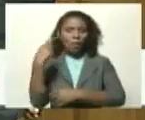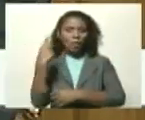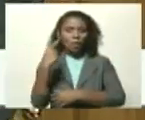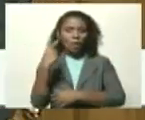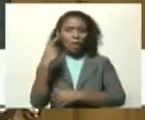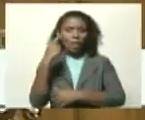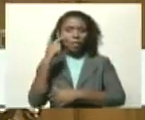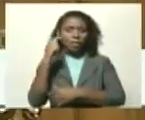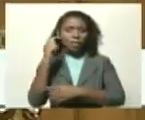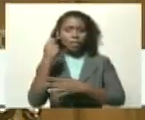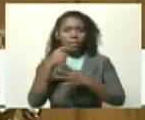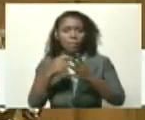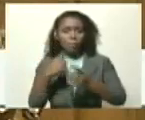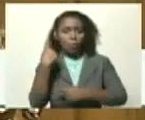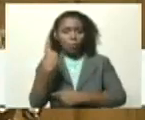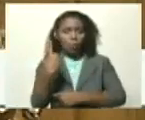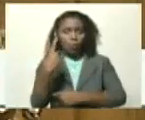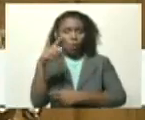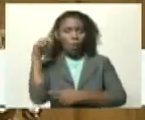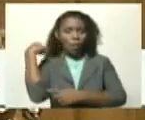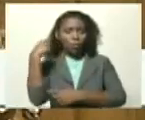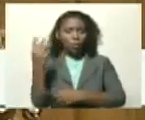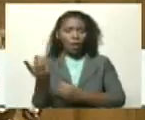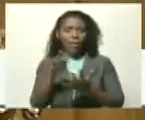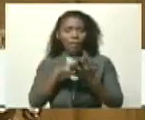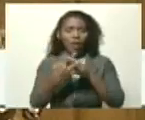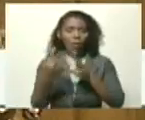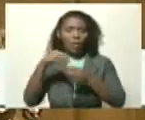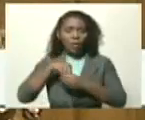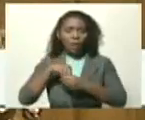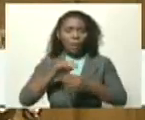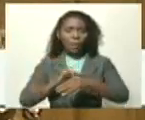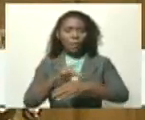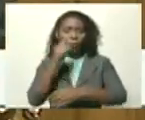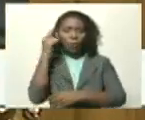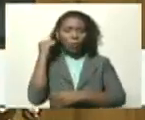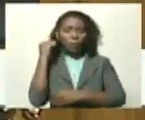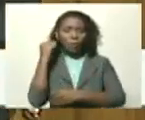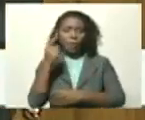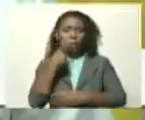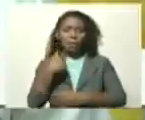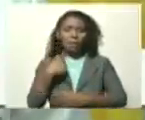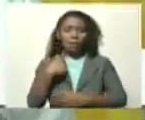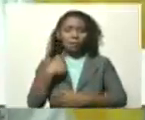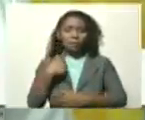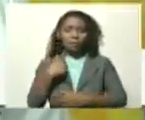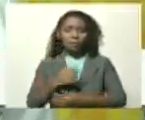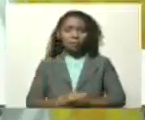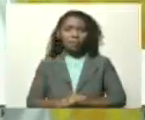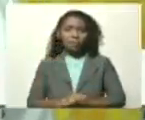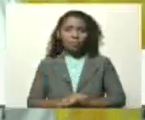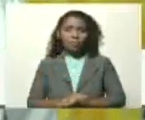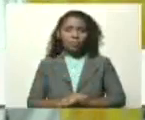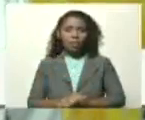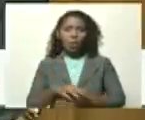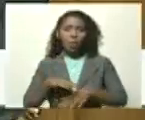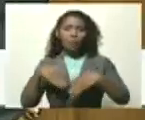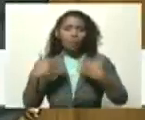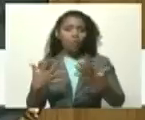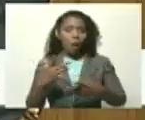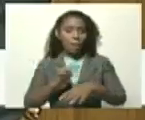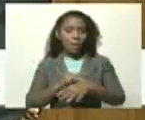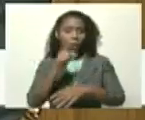tipo 1, en los ambulatorios de barrio adentro, las médicas y los médicos, me diga cuál médico,